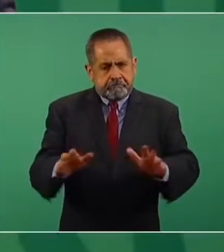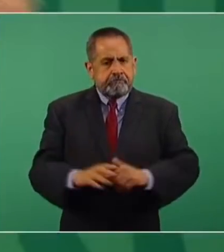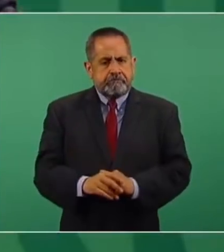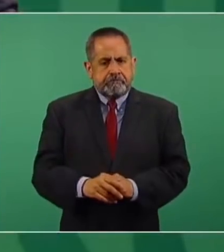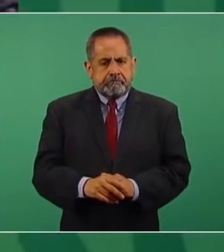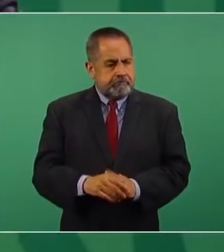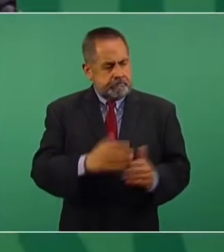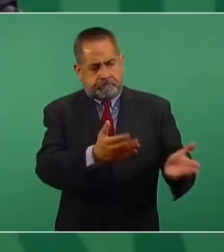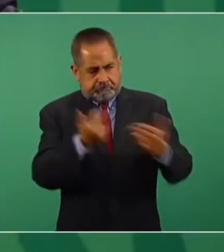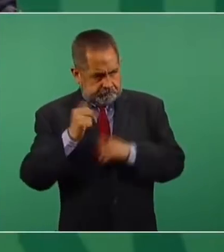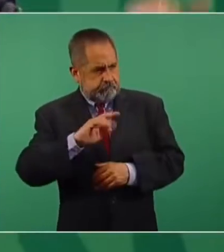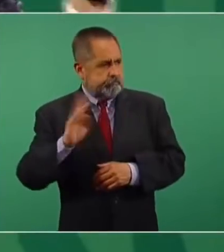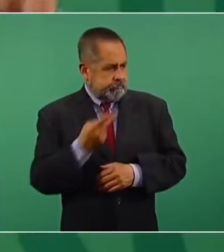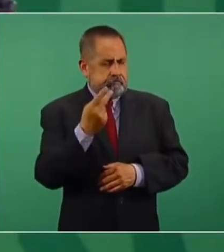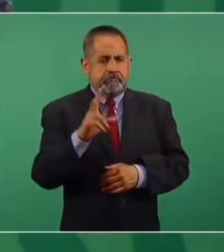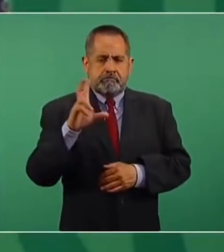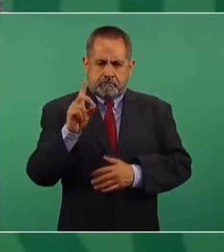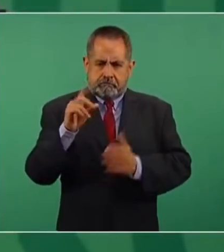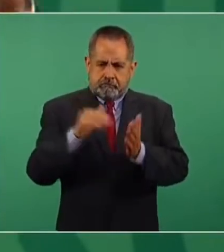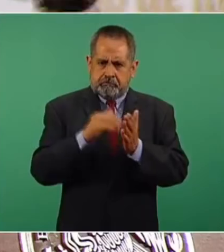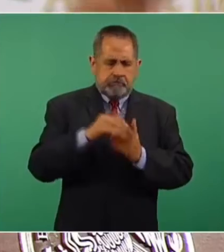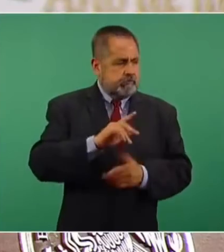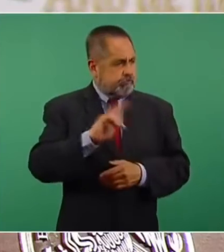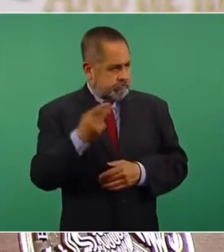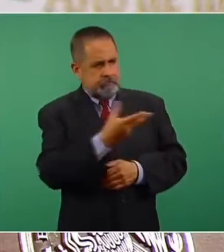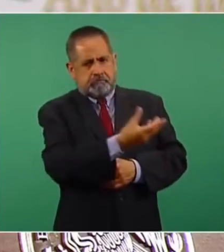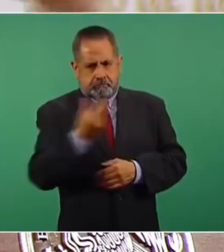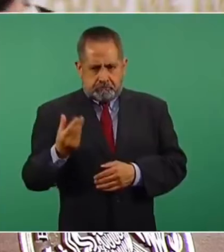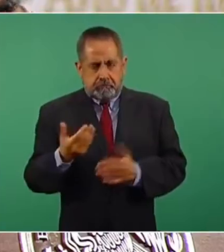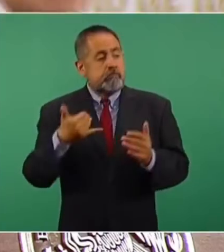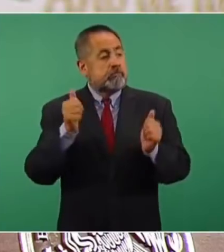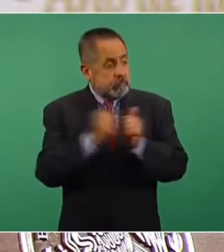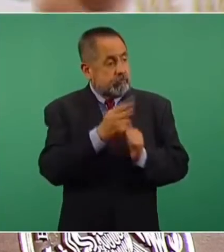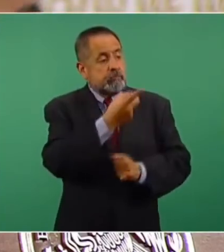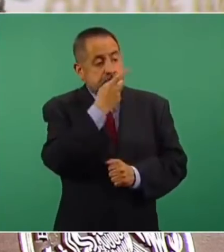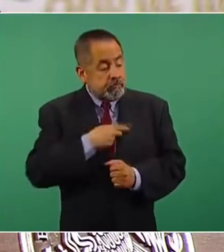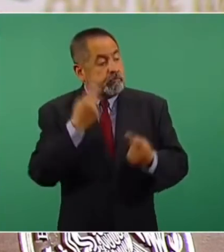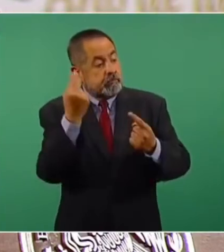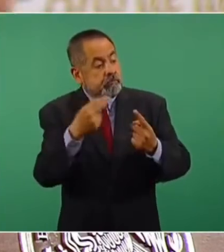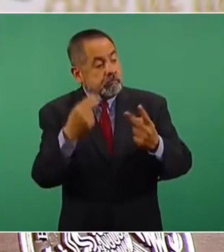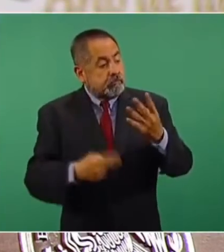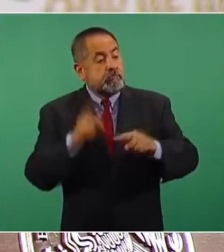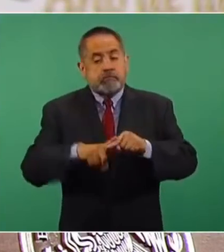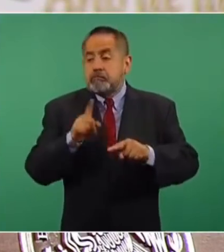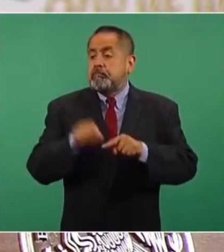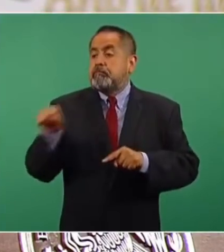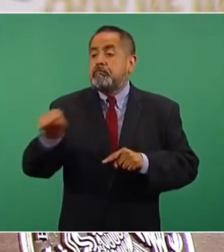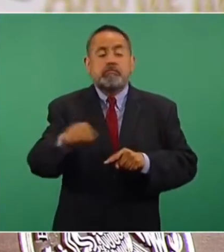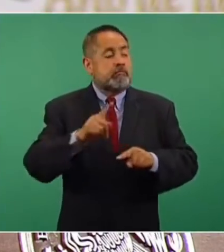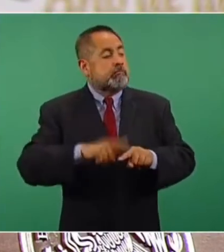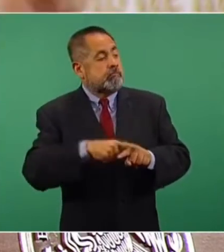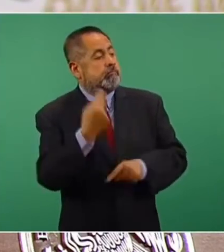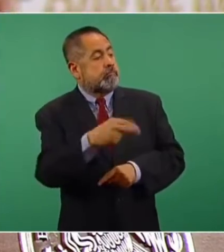que entreguen los 30 millones y además que den a conocer los nombres. Y en el caso de este